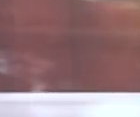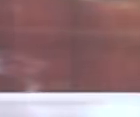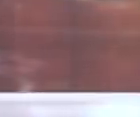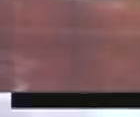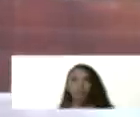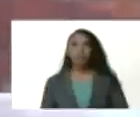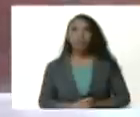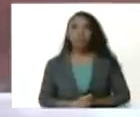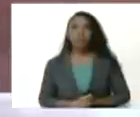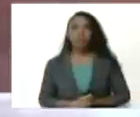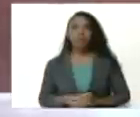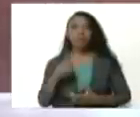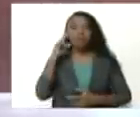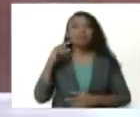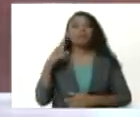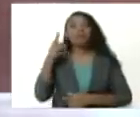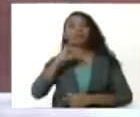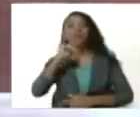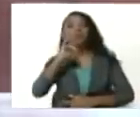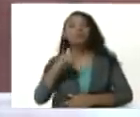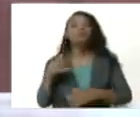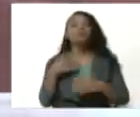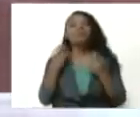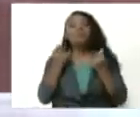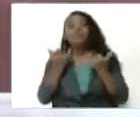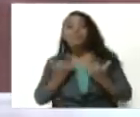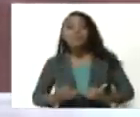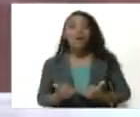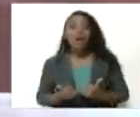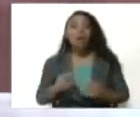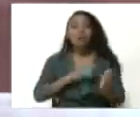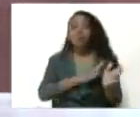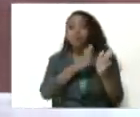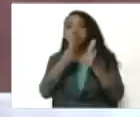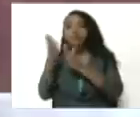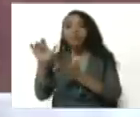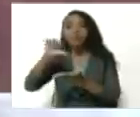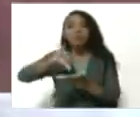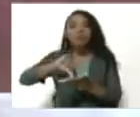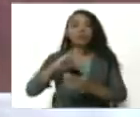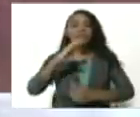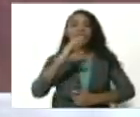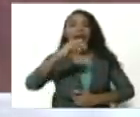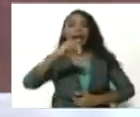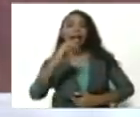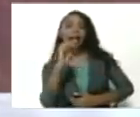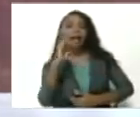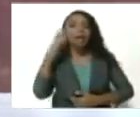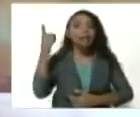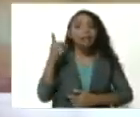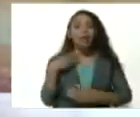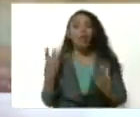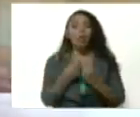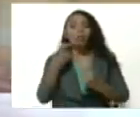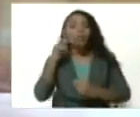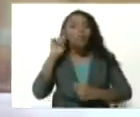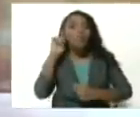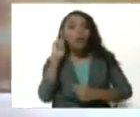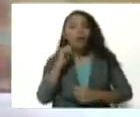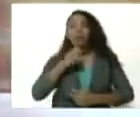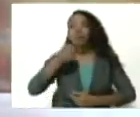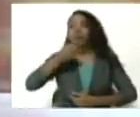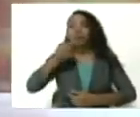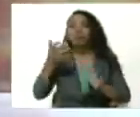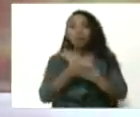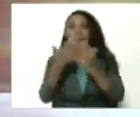televidentes, hacemos el presente avance informativo y de inmediato nos trasladamos a la sede del Consejo Nacional Electoral con Gisette Cabrera. Adelante,